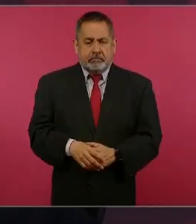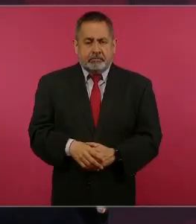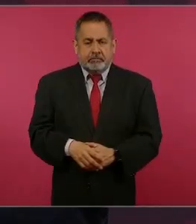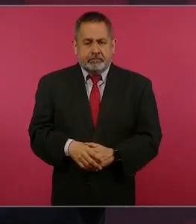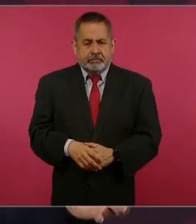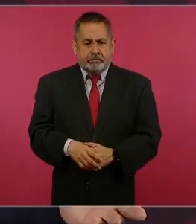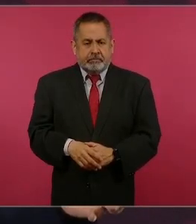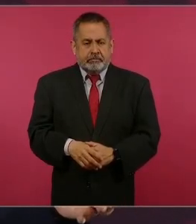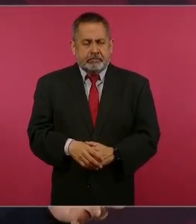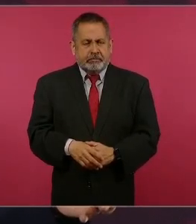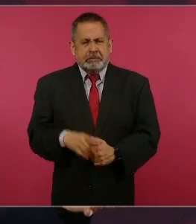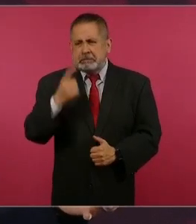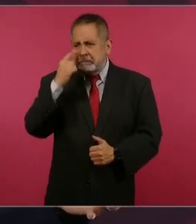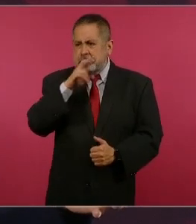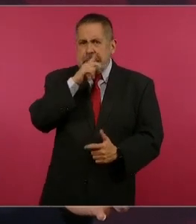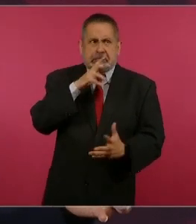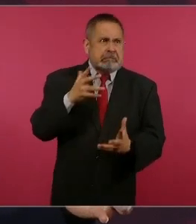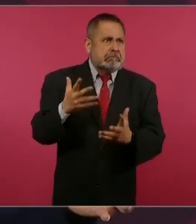mortificando